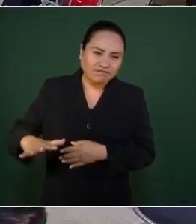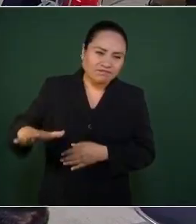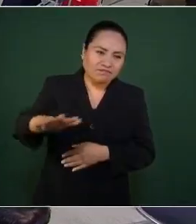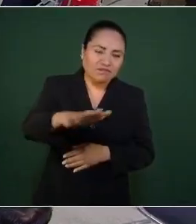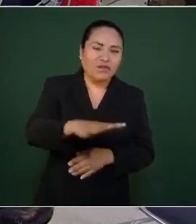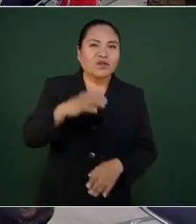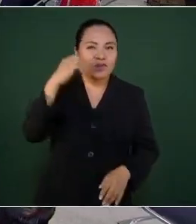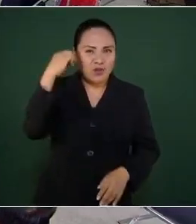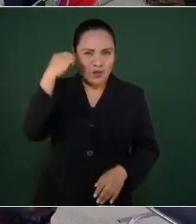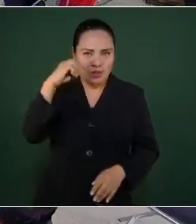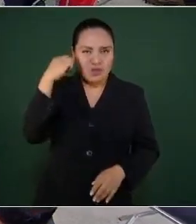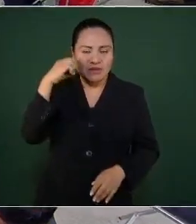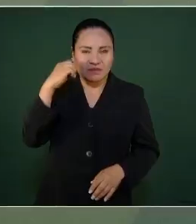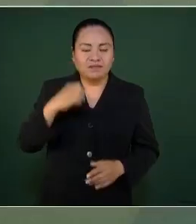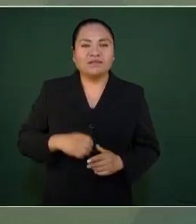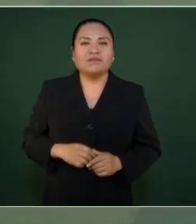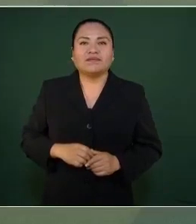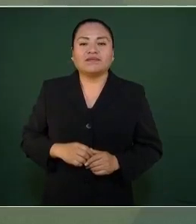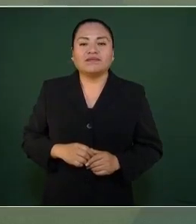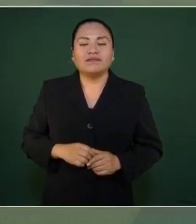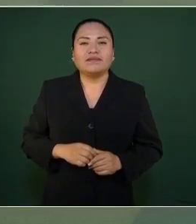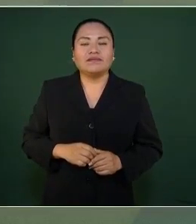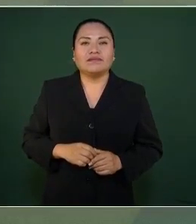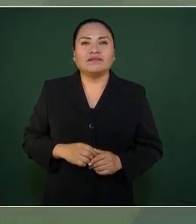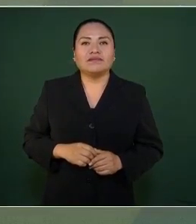Oaxaca. Vamos